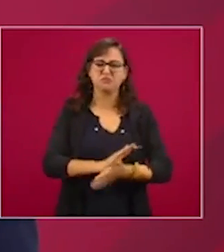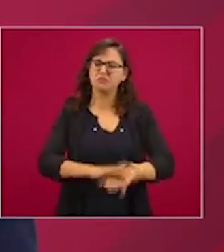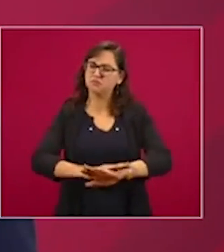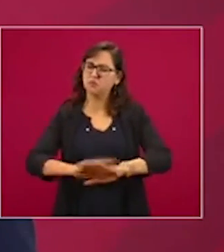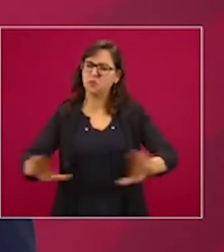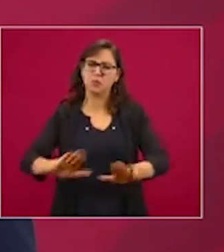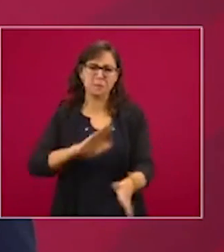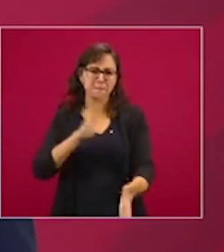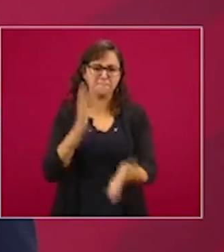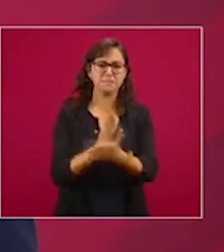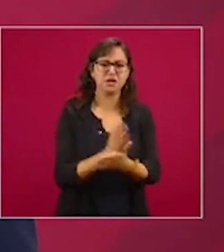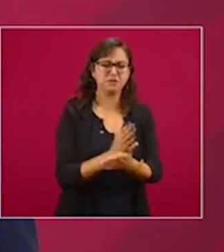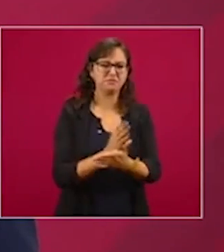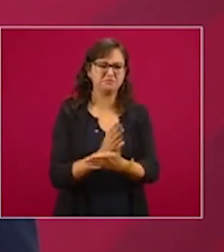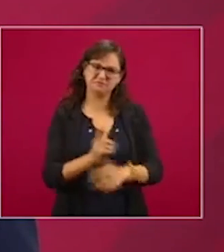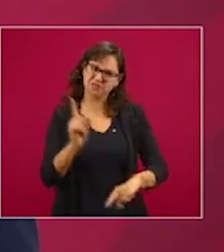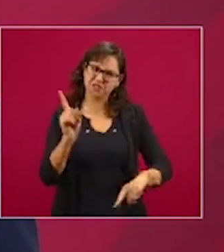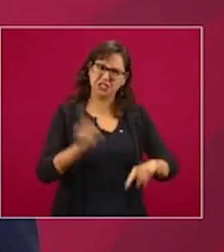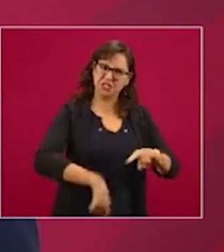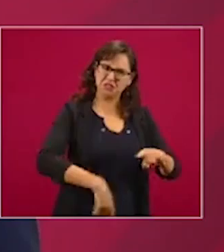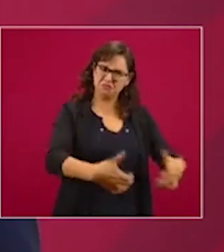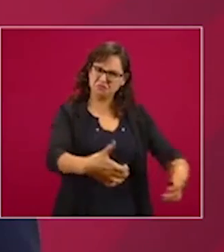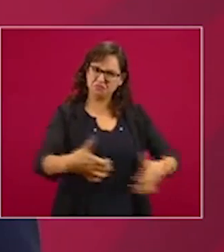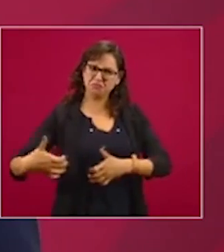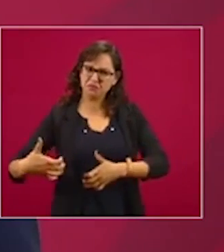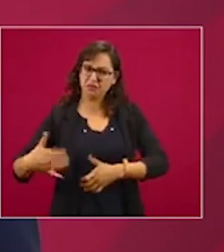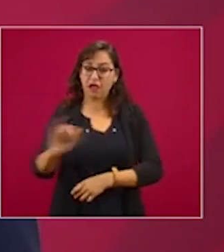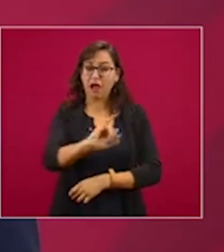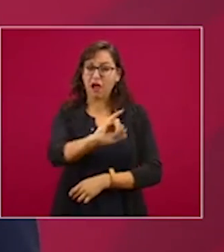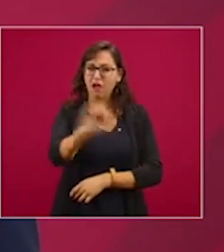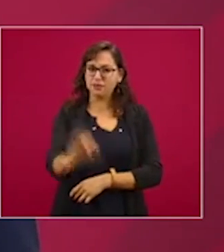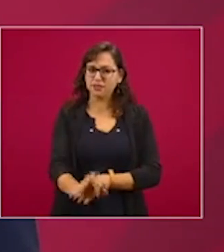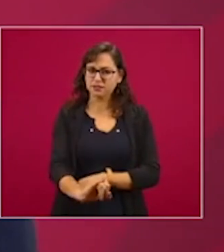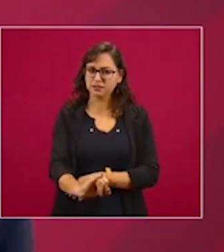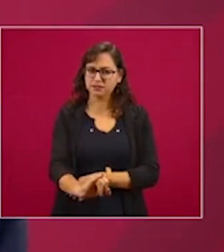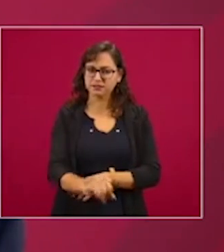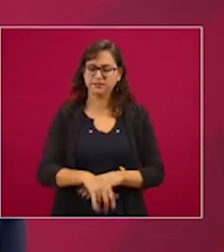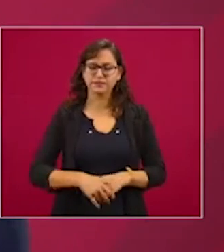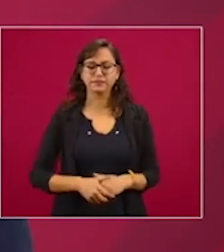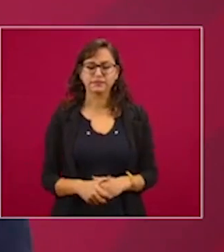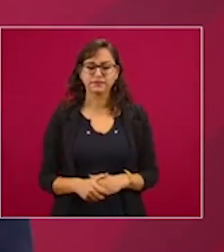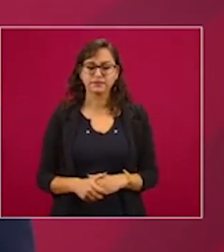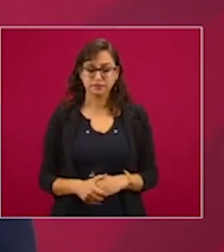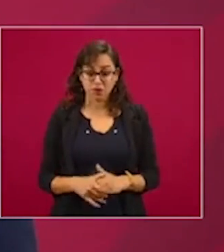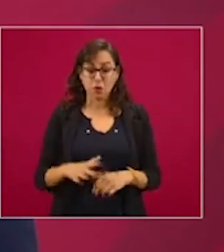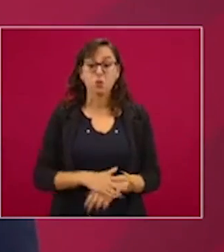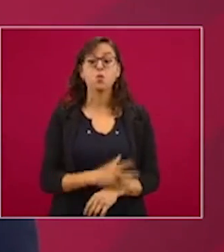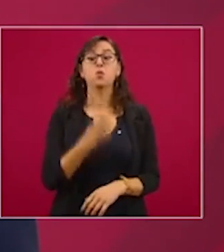despojo en México. Para eso es